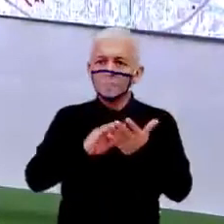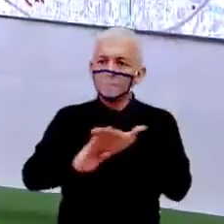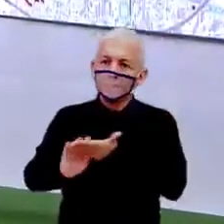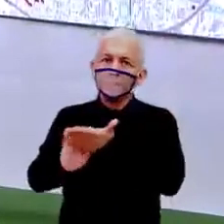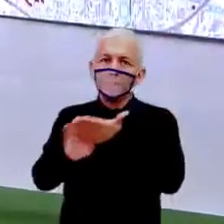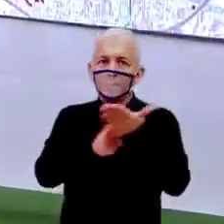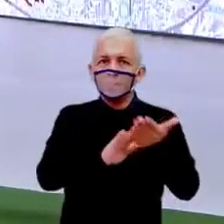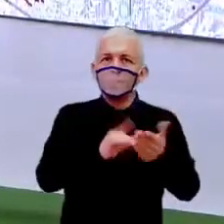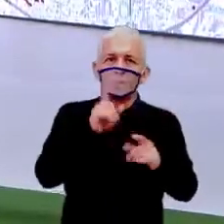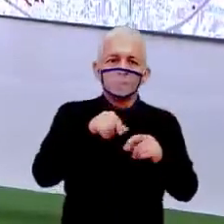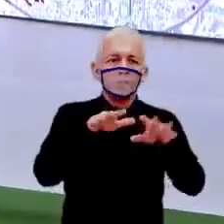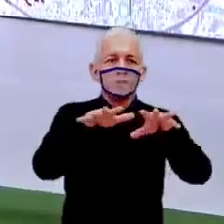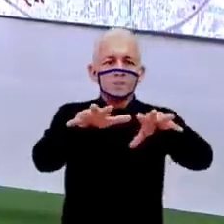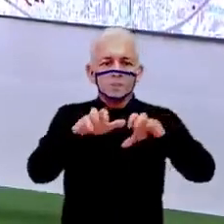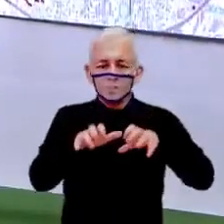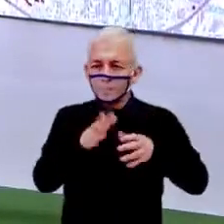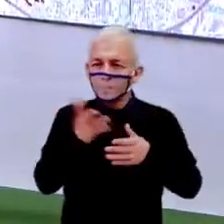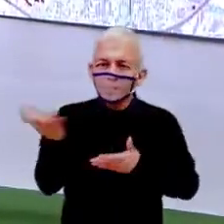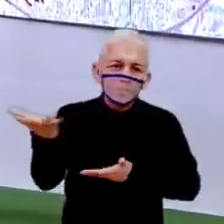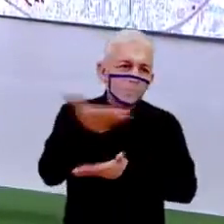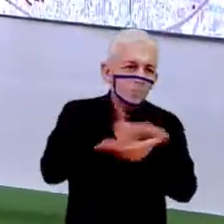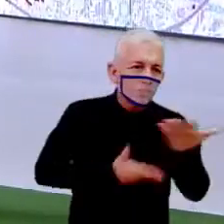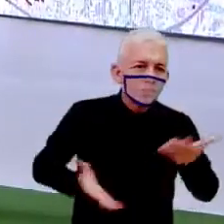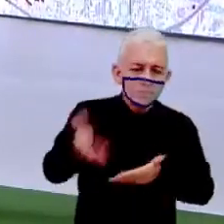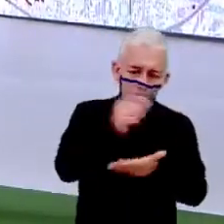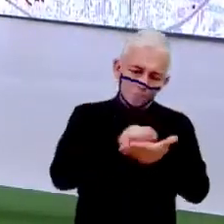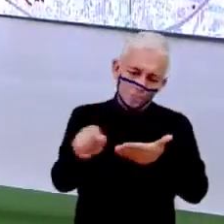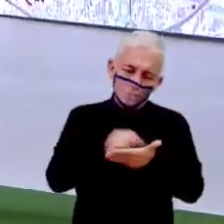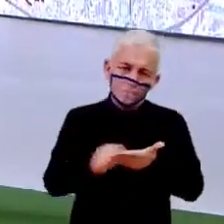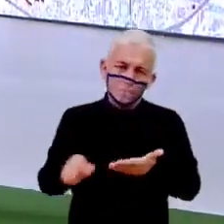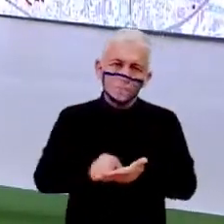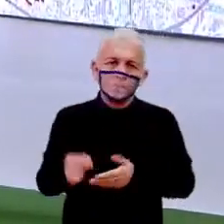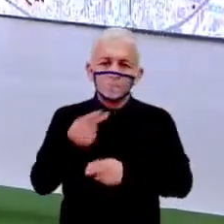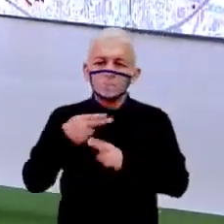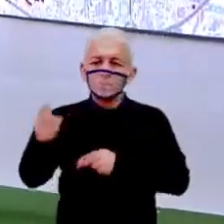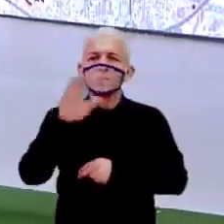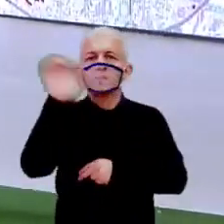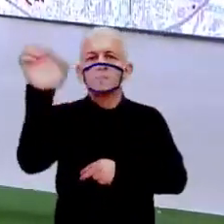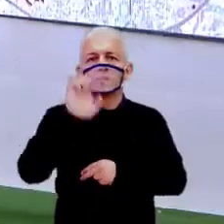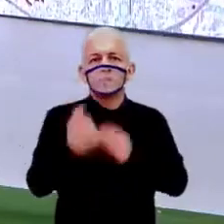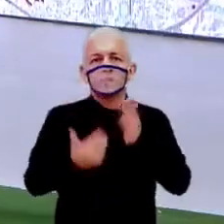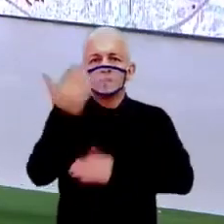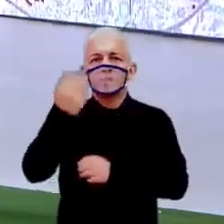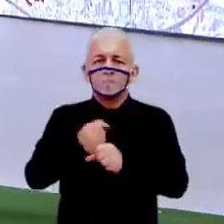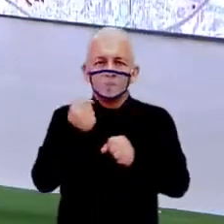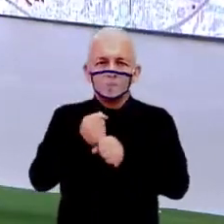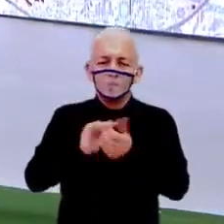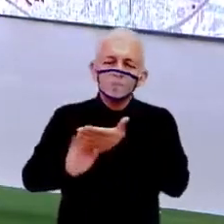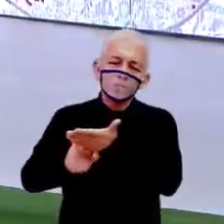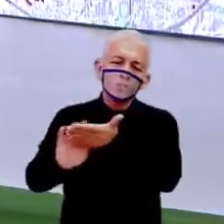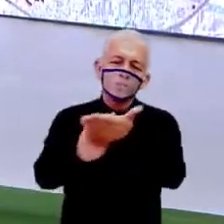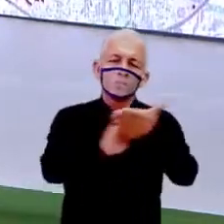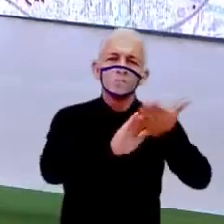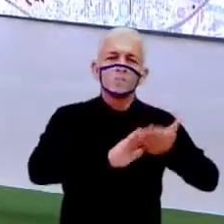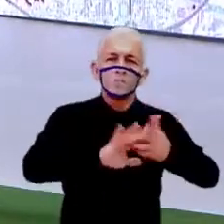en una asamblea comunitaria con ellos. Ya podemos decirle que vamos a arrancar. Vamos a trabajar